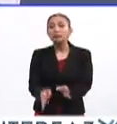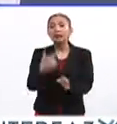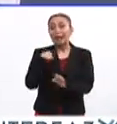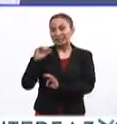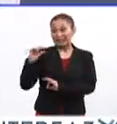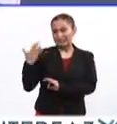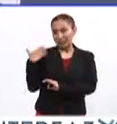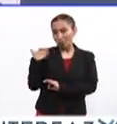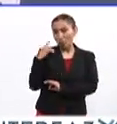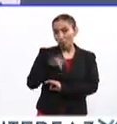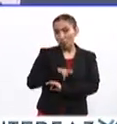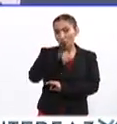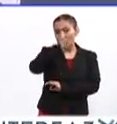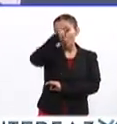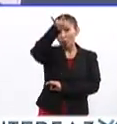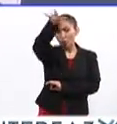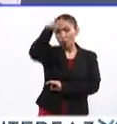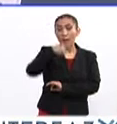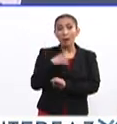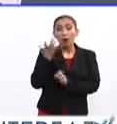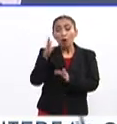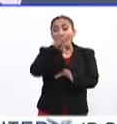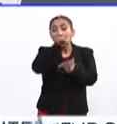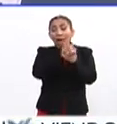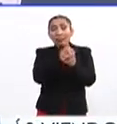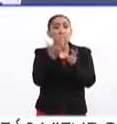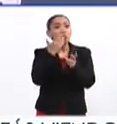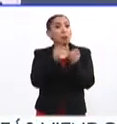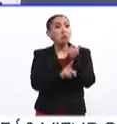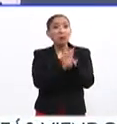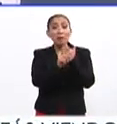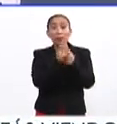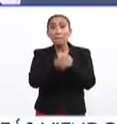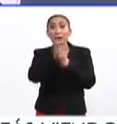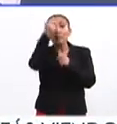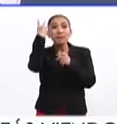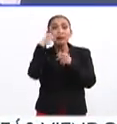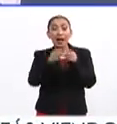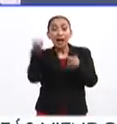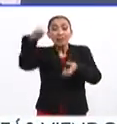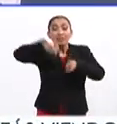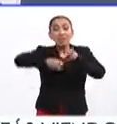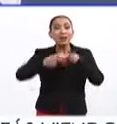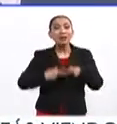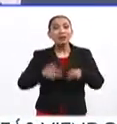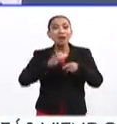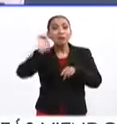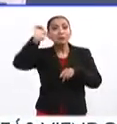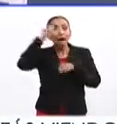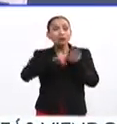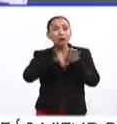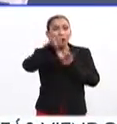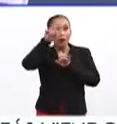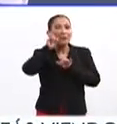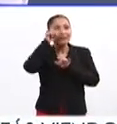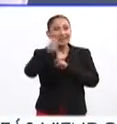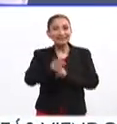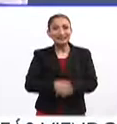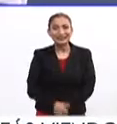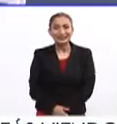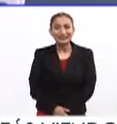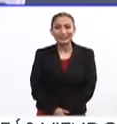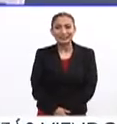Hace unos días, una aeronave comercial logró completar sin incidentes su primer viaje tripulado al espacio. Veamos de qué se